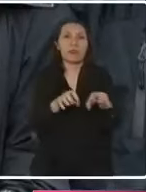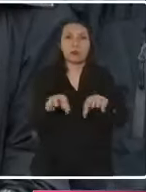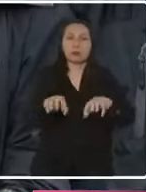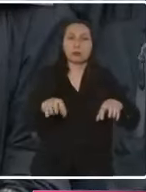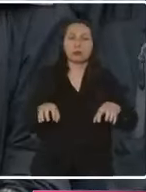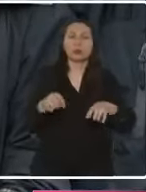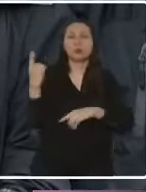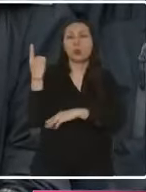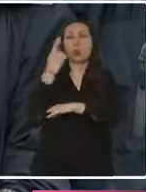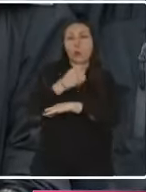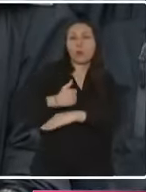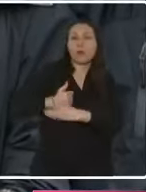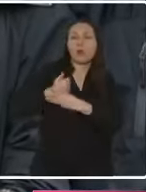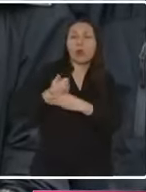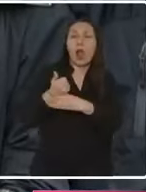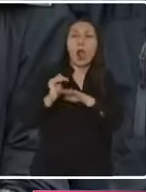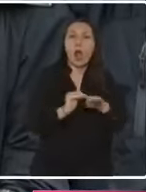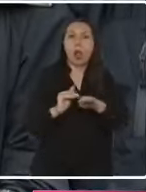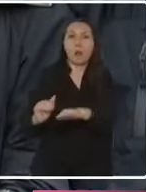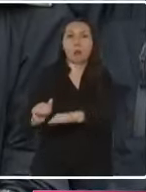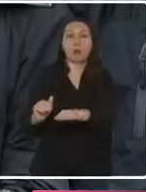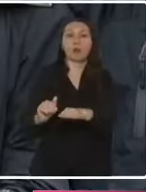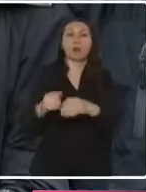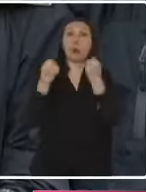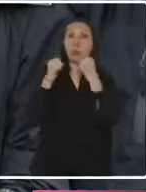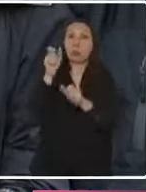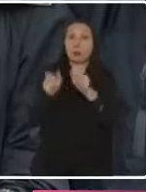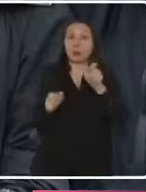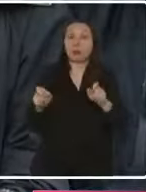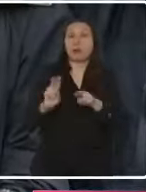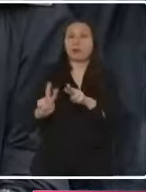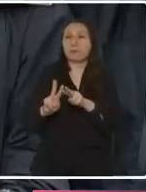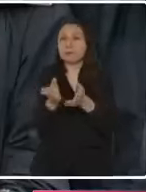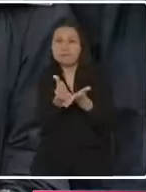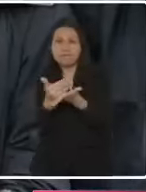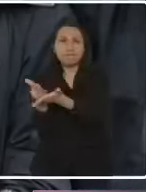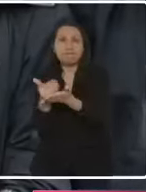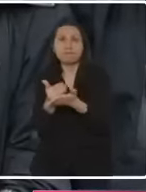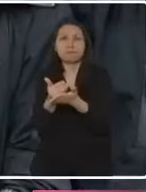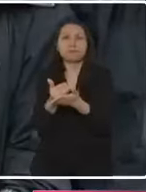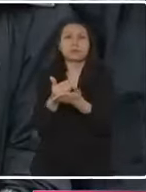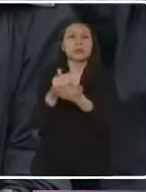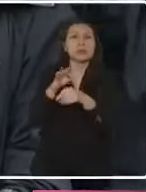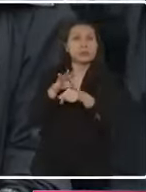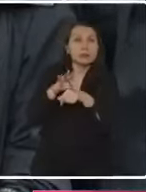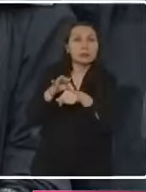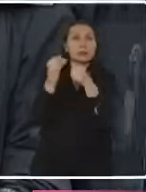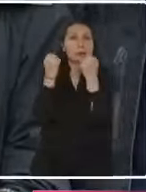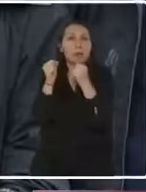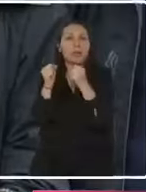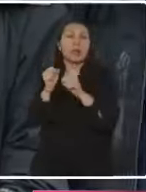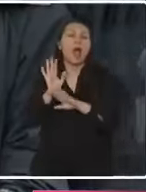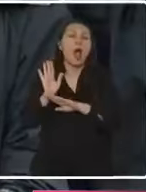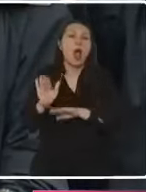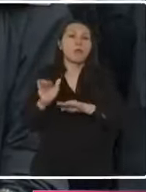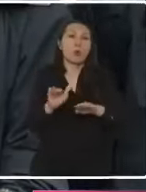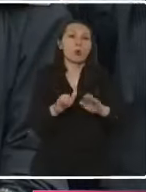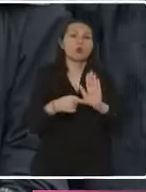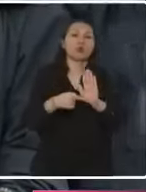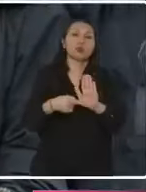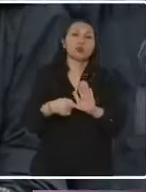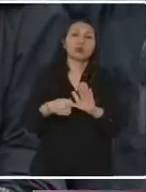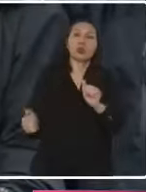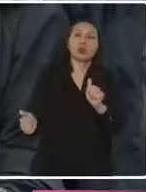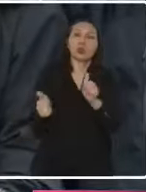tipos de jornadas solidarias como apoyo, deportistas que organizan clínicas de sus deportes para poder